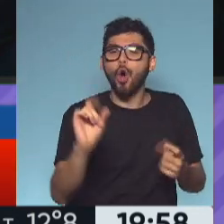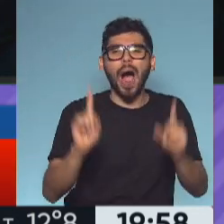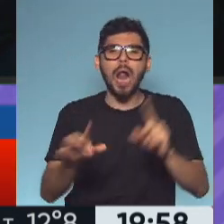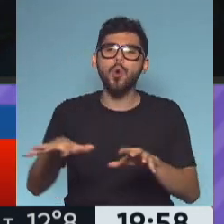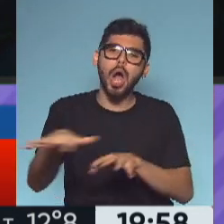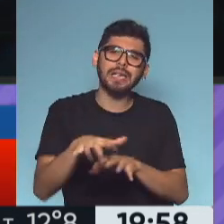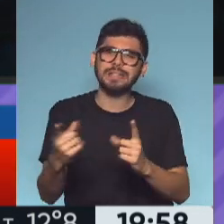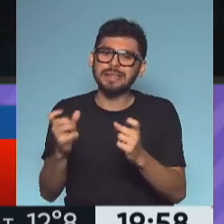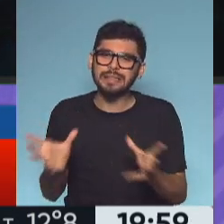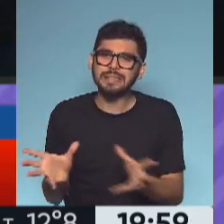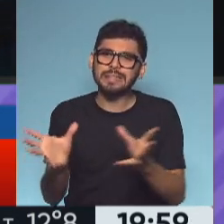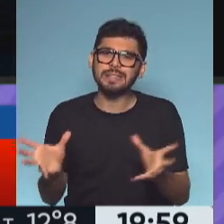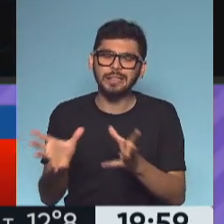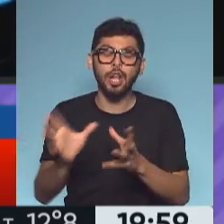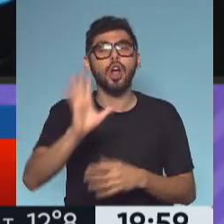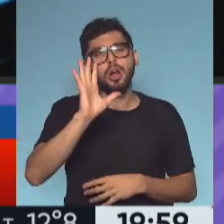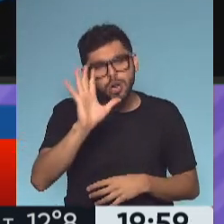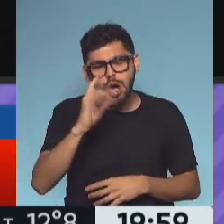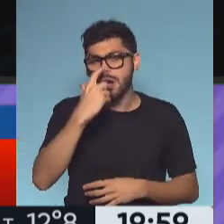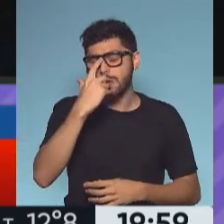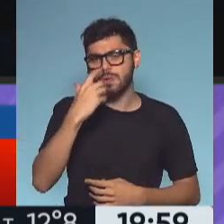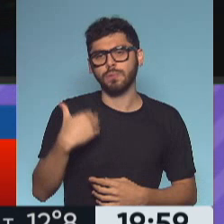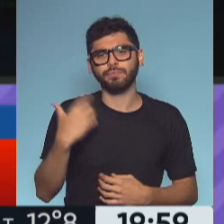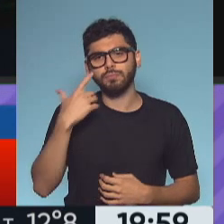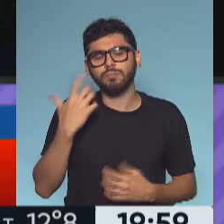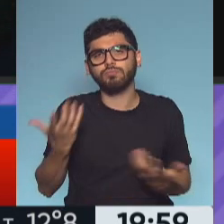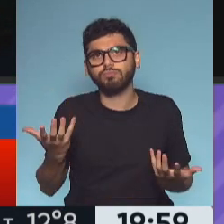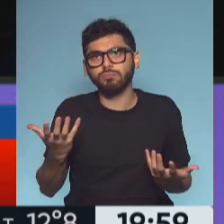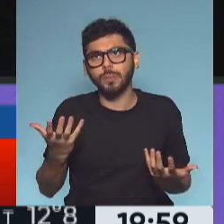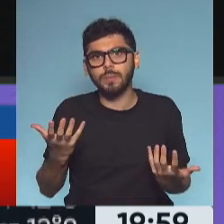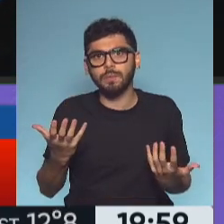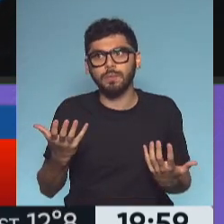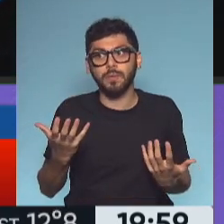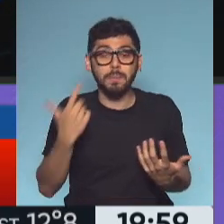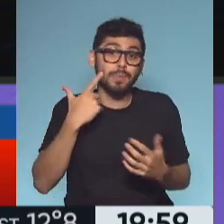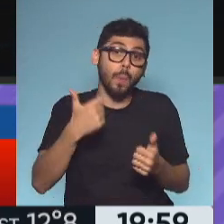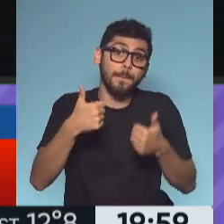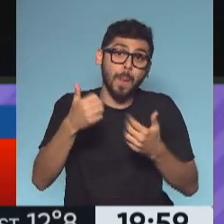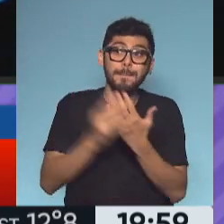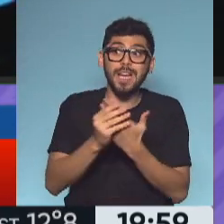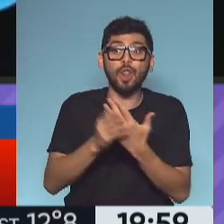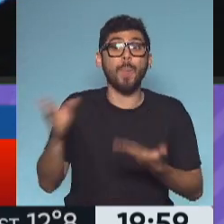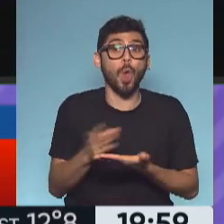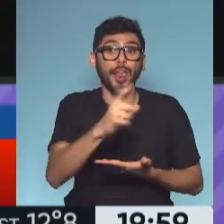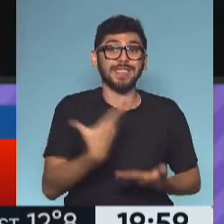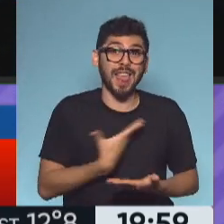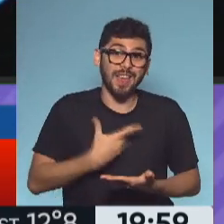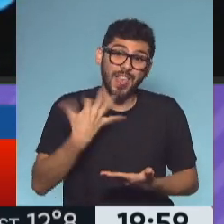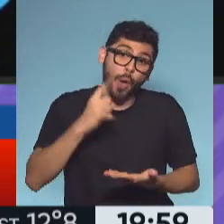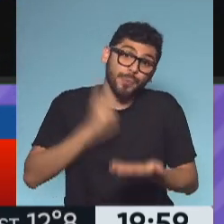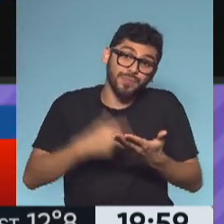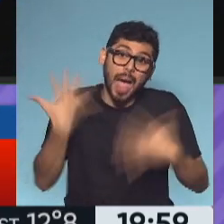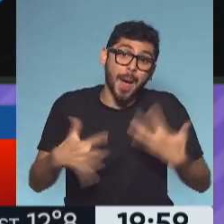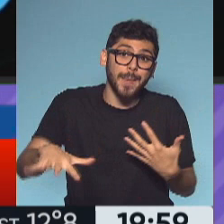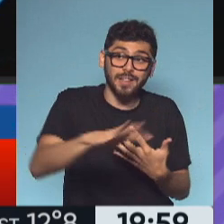forma? No, yo creo que, por ejemplo, sería muy bueno que el Ministerio de la Producción de Santa Fe declare la zona de emergencia en